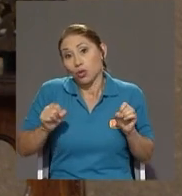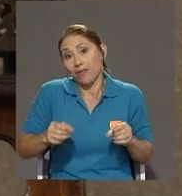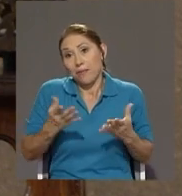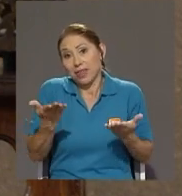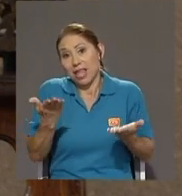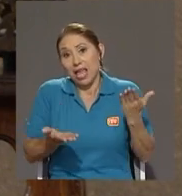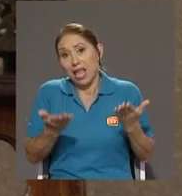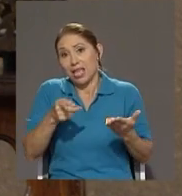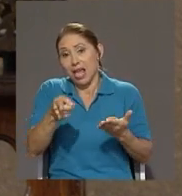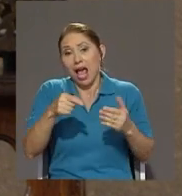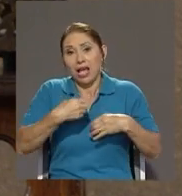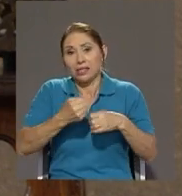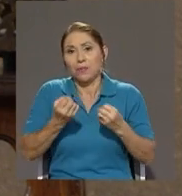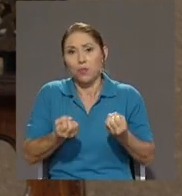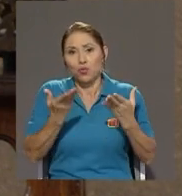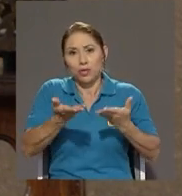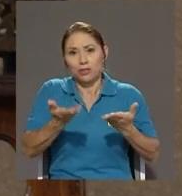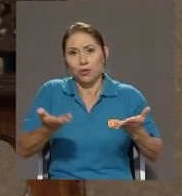cosas.